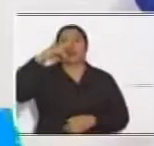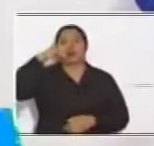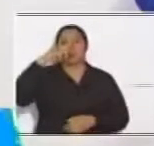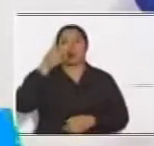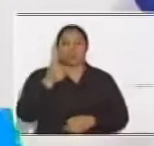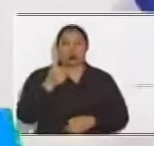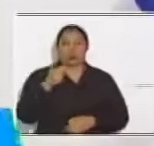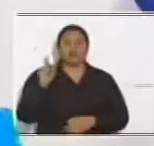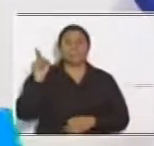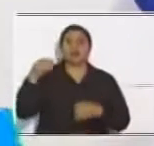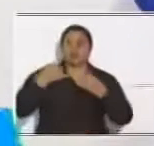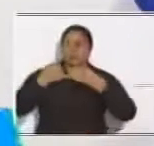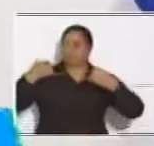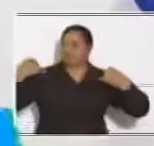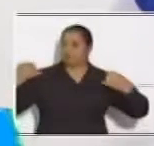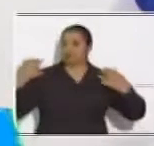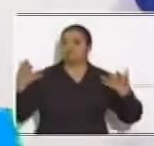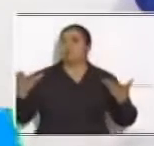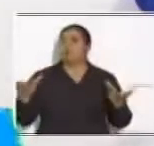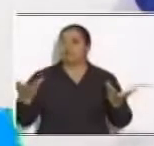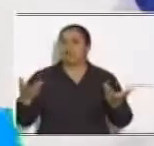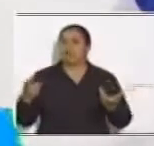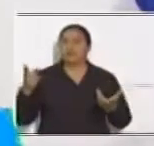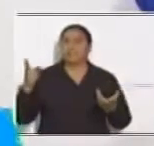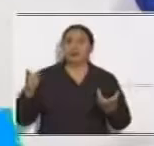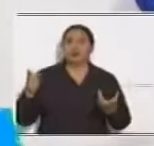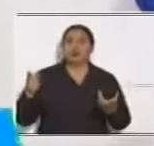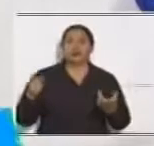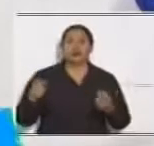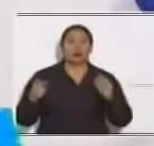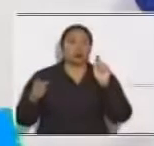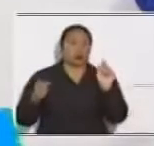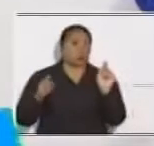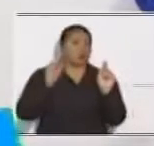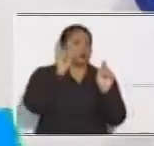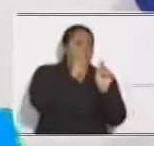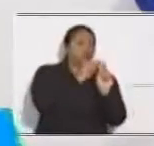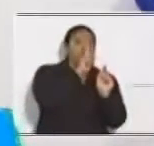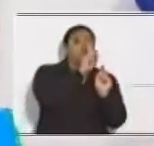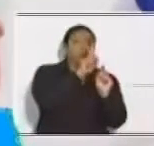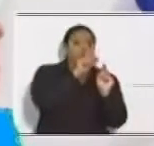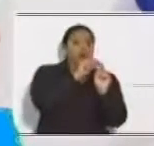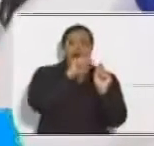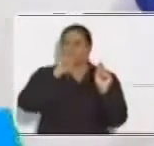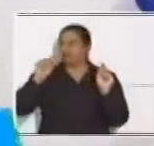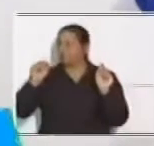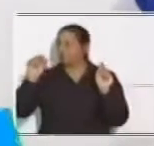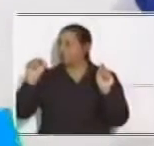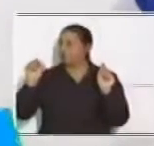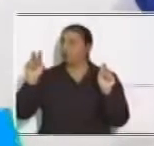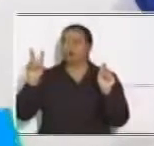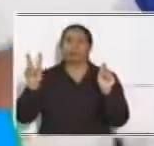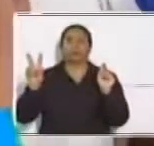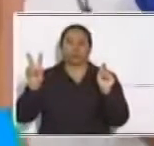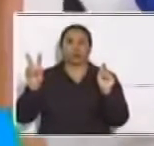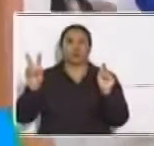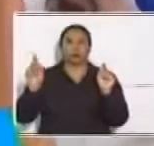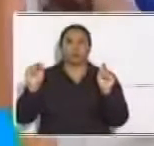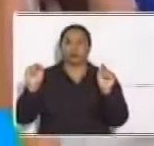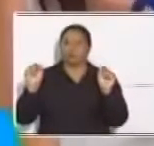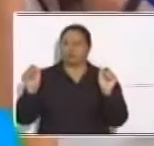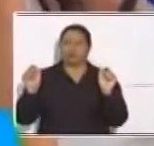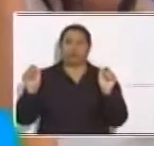Esa línea es la figura que nos une el punto 1 con el punto 2 que tenemos aquí,